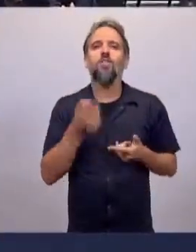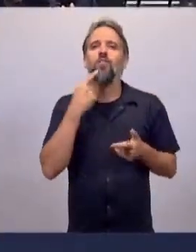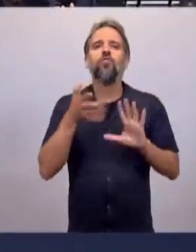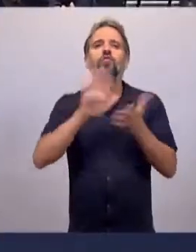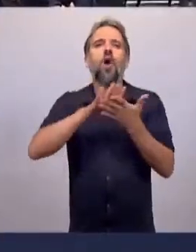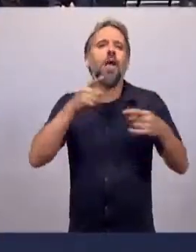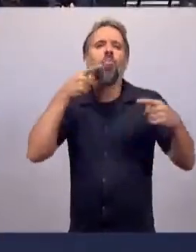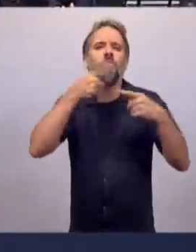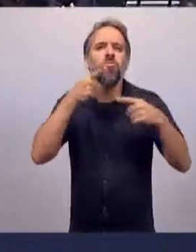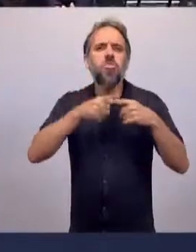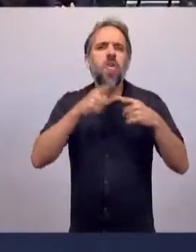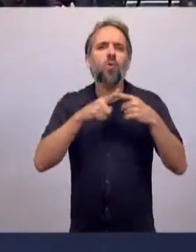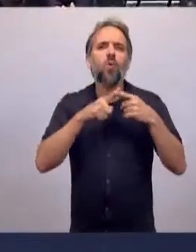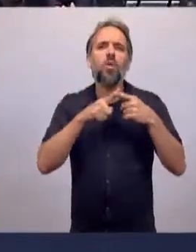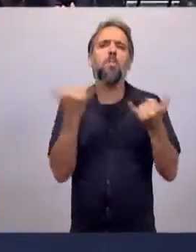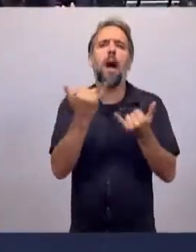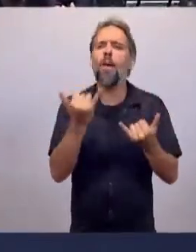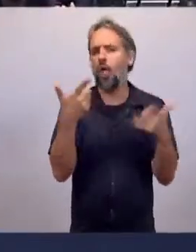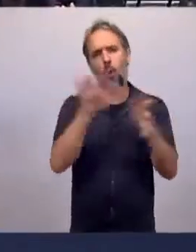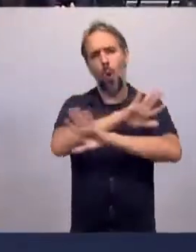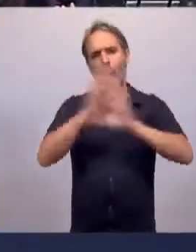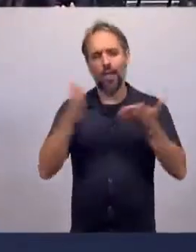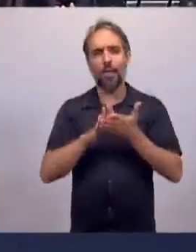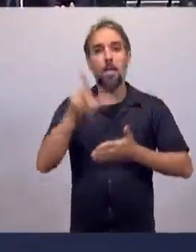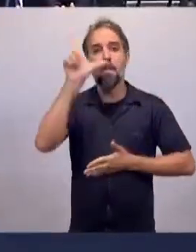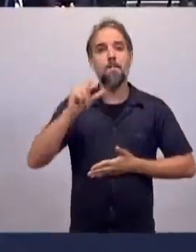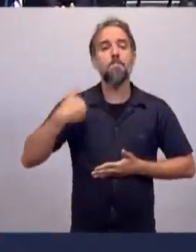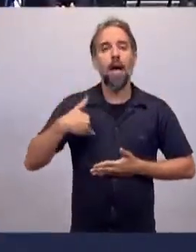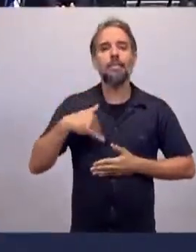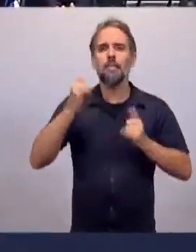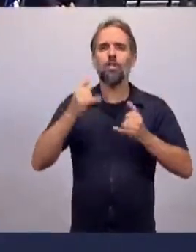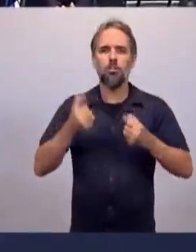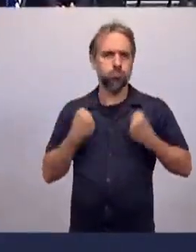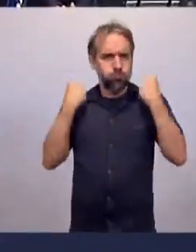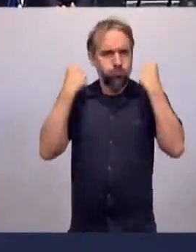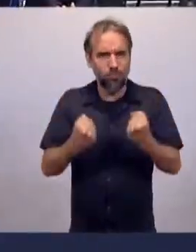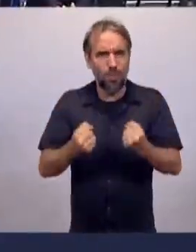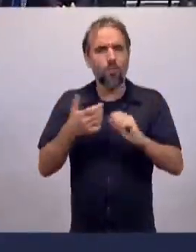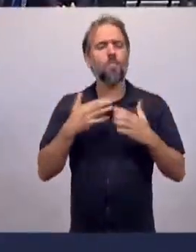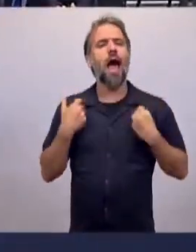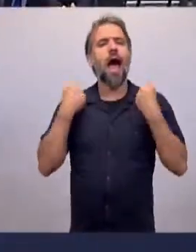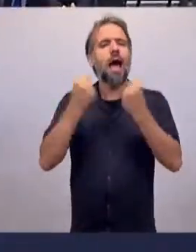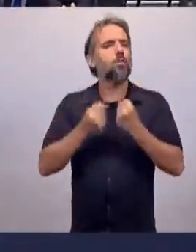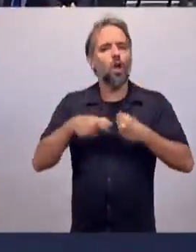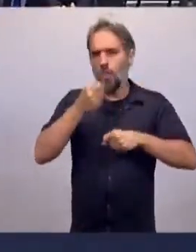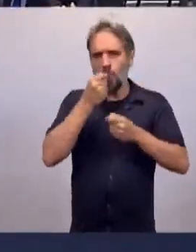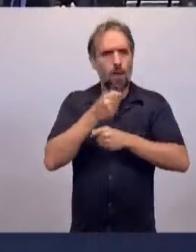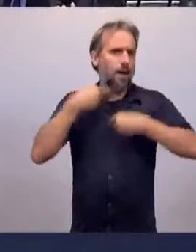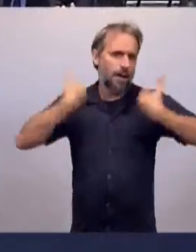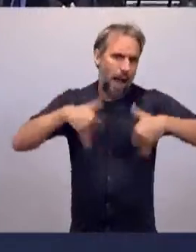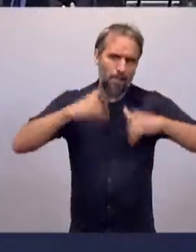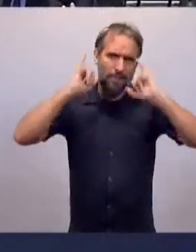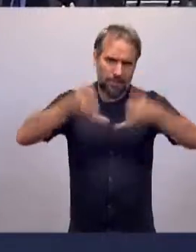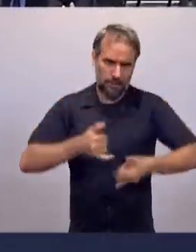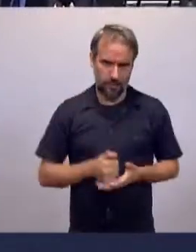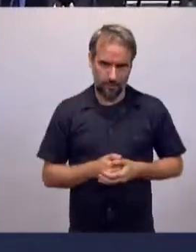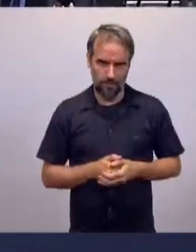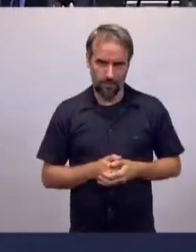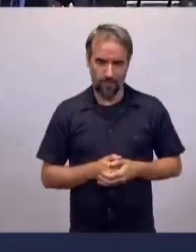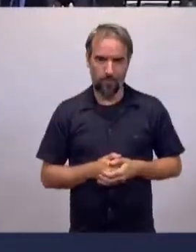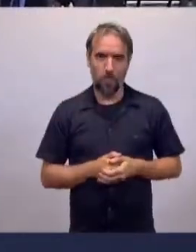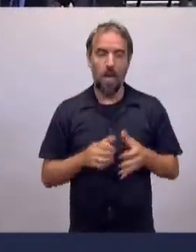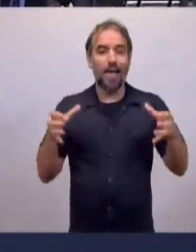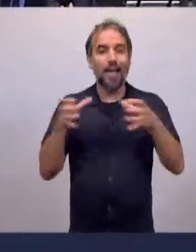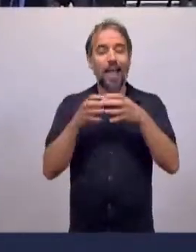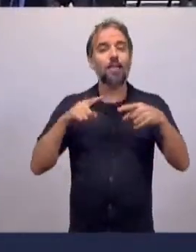para discusiones estériles. Nuestro país exige acción y una acción inmediata. La clase